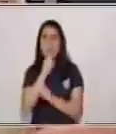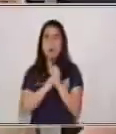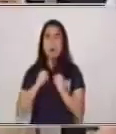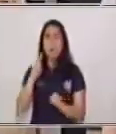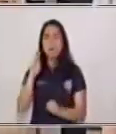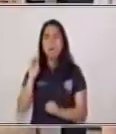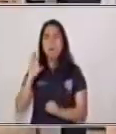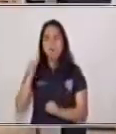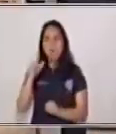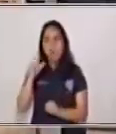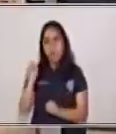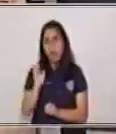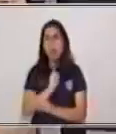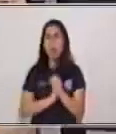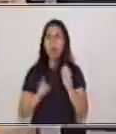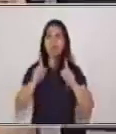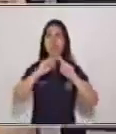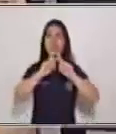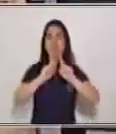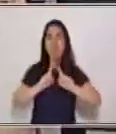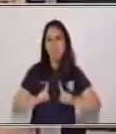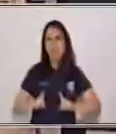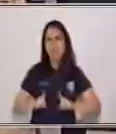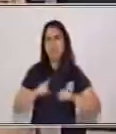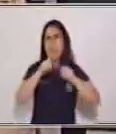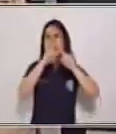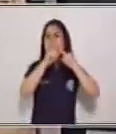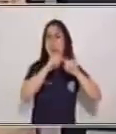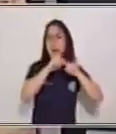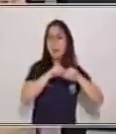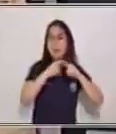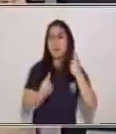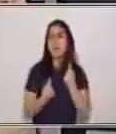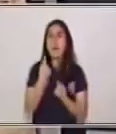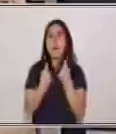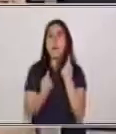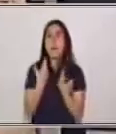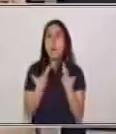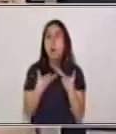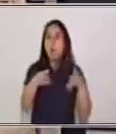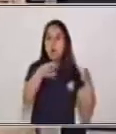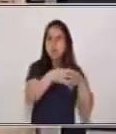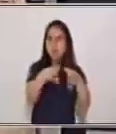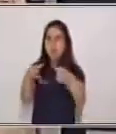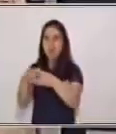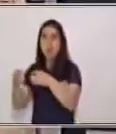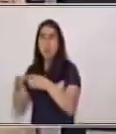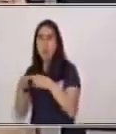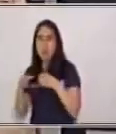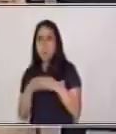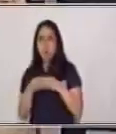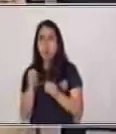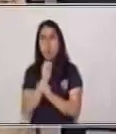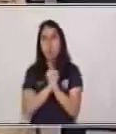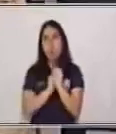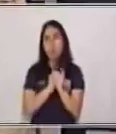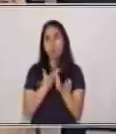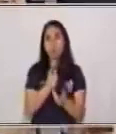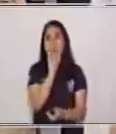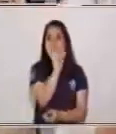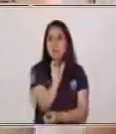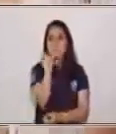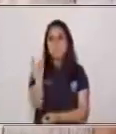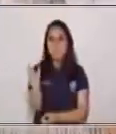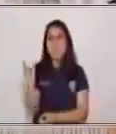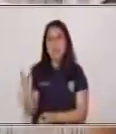o vocal, se tilda. Esdrújula, siempre se tilda. Y sobreesdrújula, siempre se tilda. Tenemos